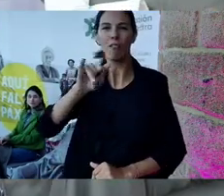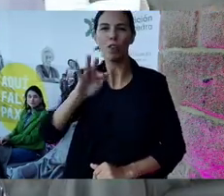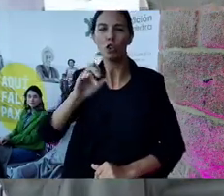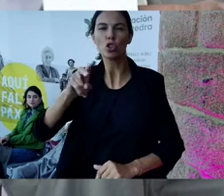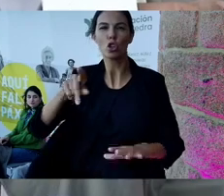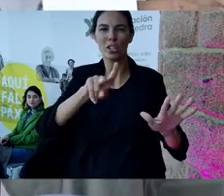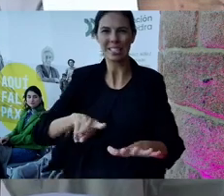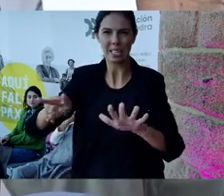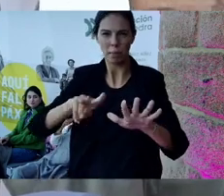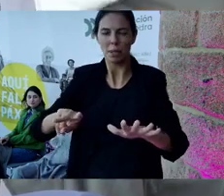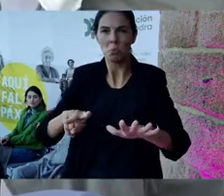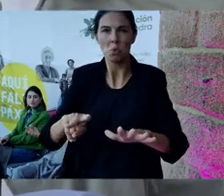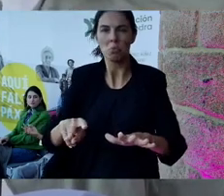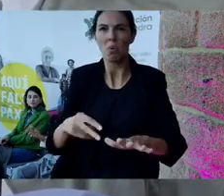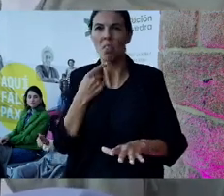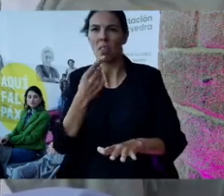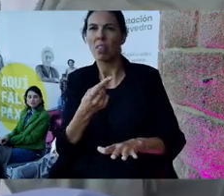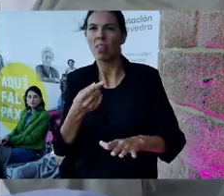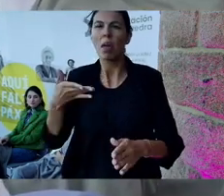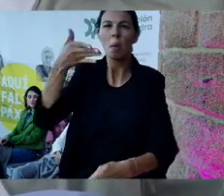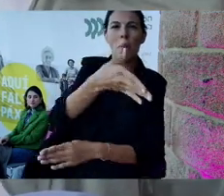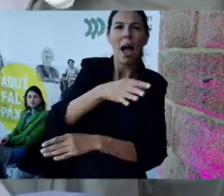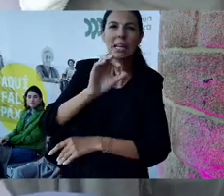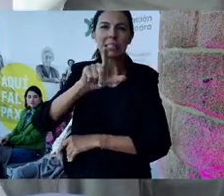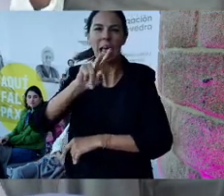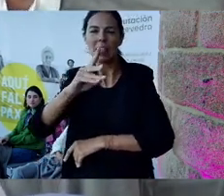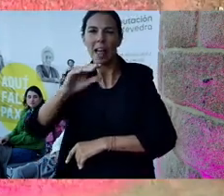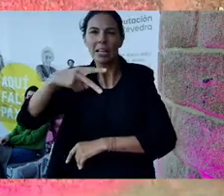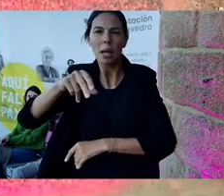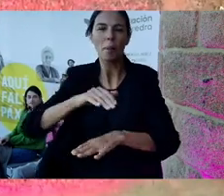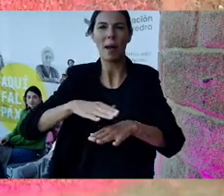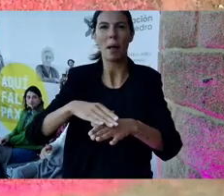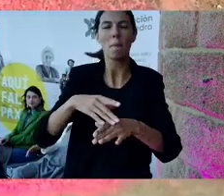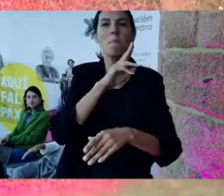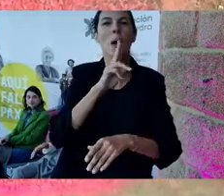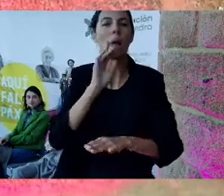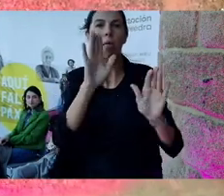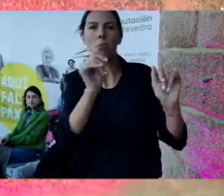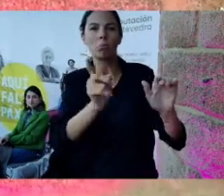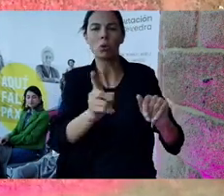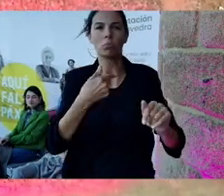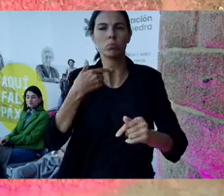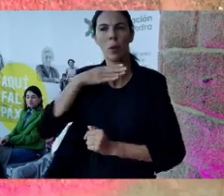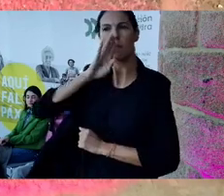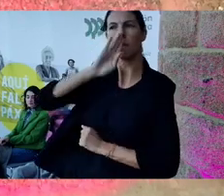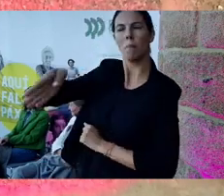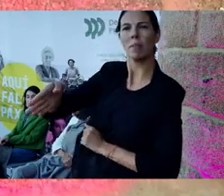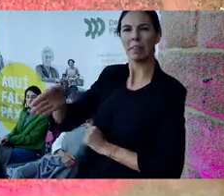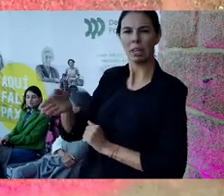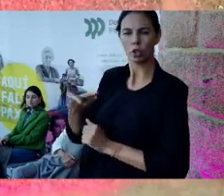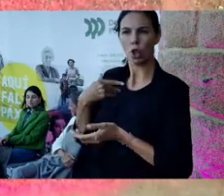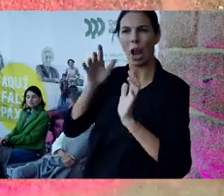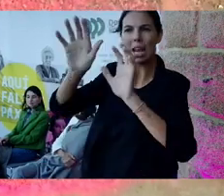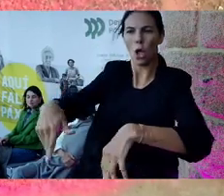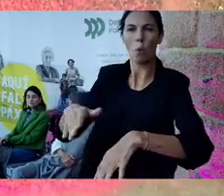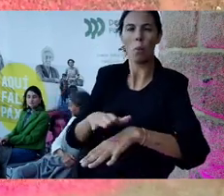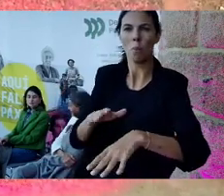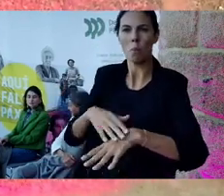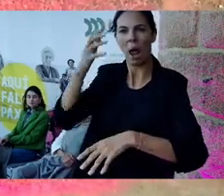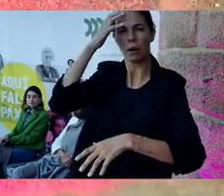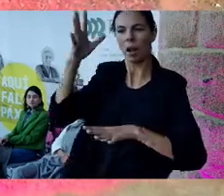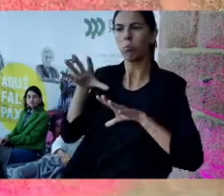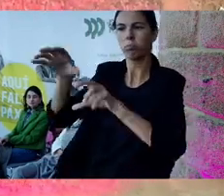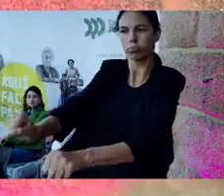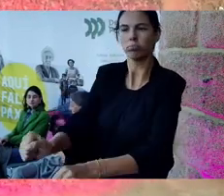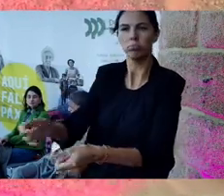hijo, Alfonso VII, el celebrado emperador, no se digna pasar por Saldaña para despedirse de su madre. Se va directamente a León a tomar